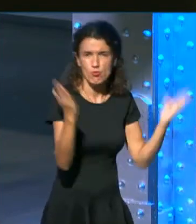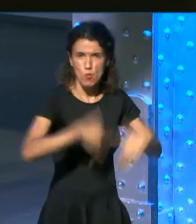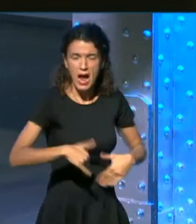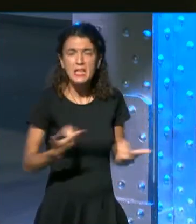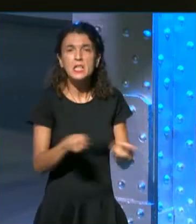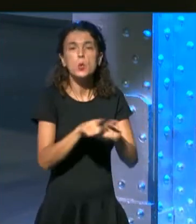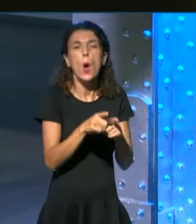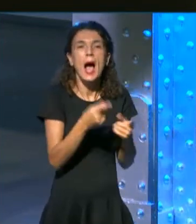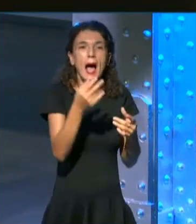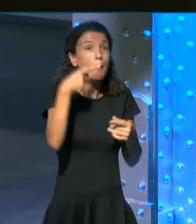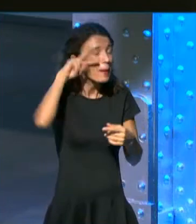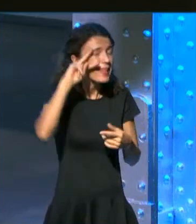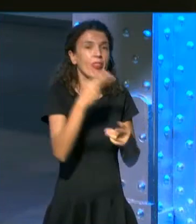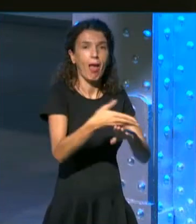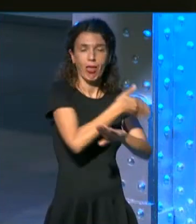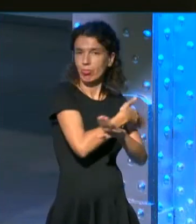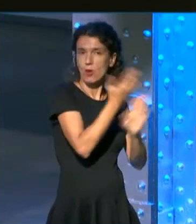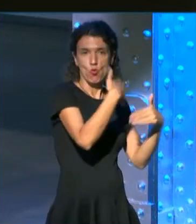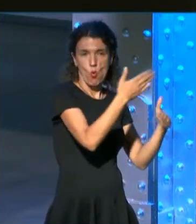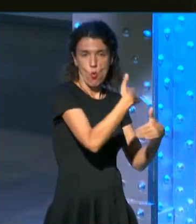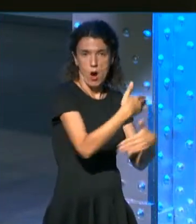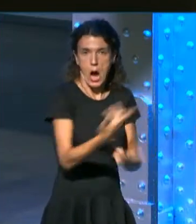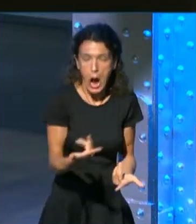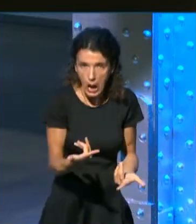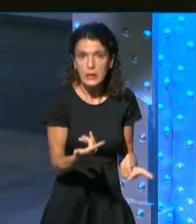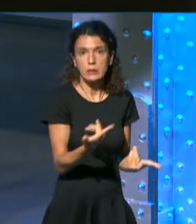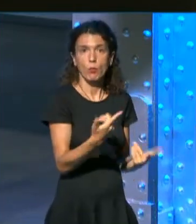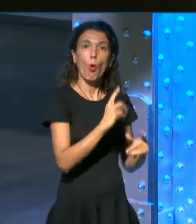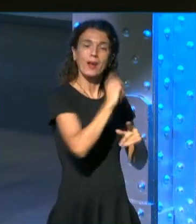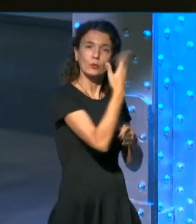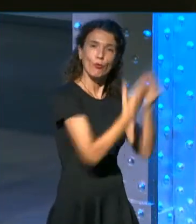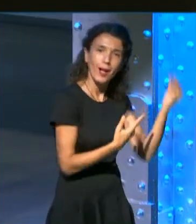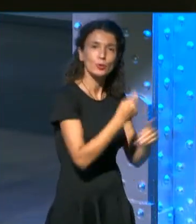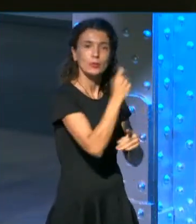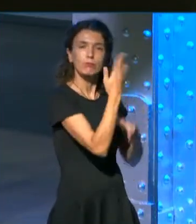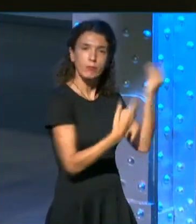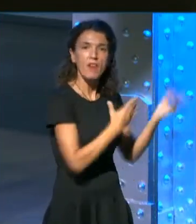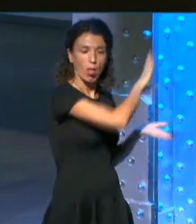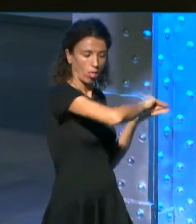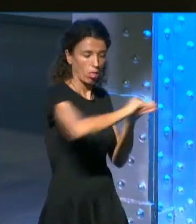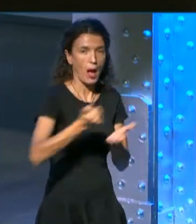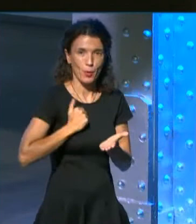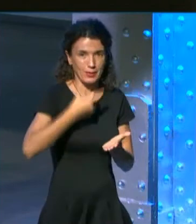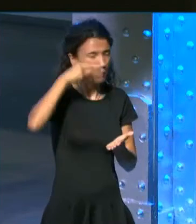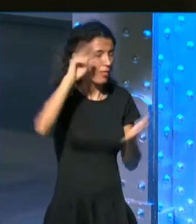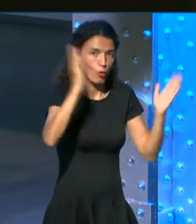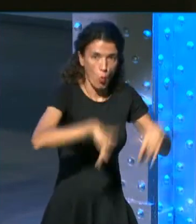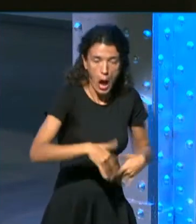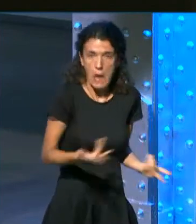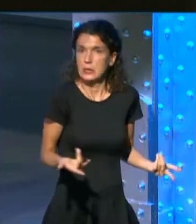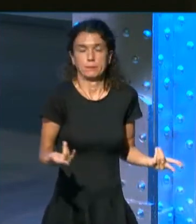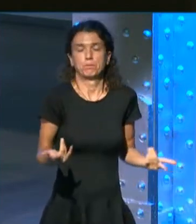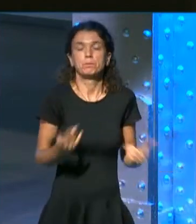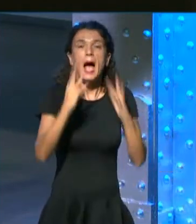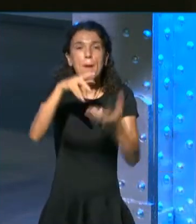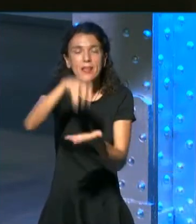que no hay una experiencia que se vaya adquiriendo en base a éxito o a fracasos. Entonces, en campos como la administración o como